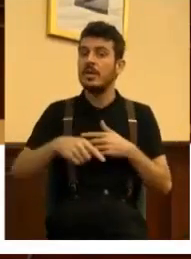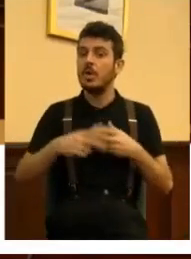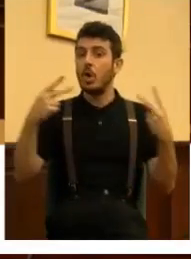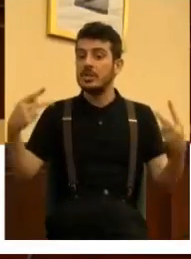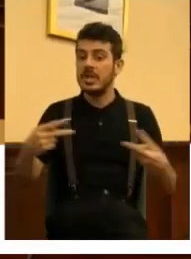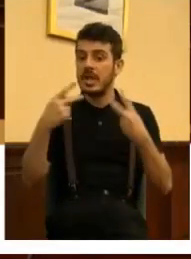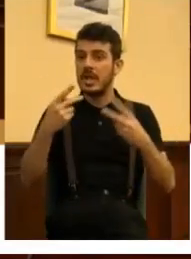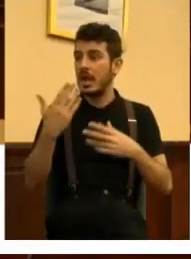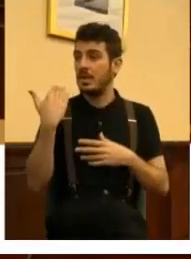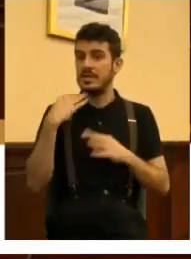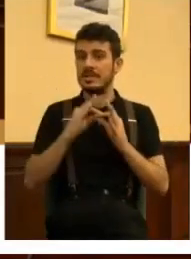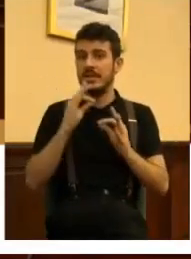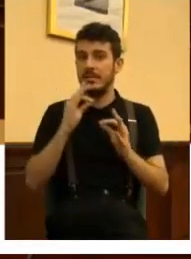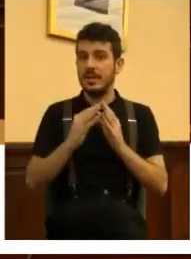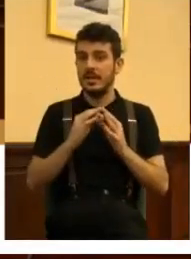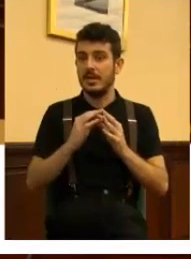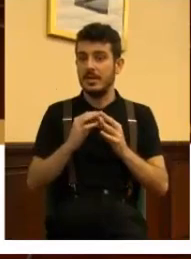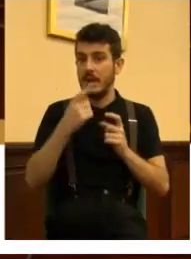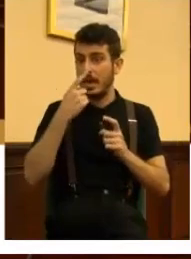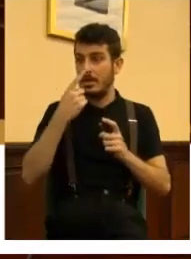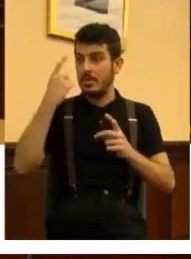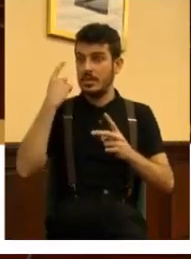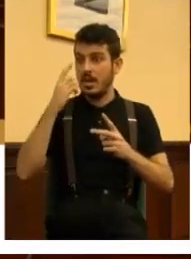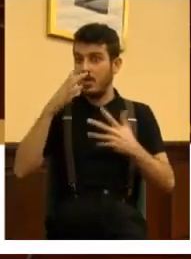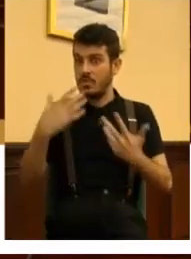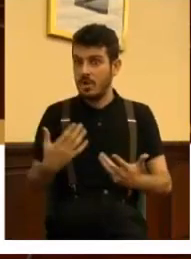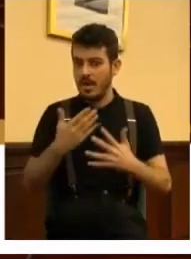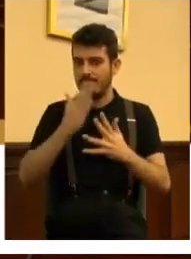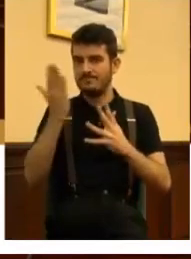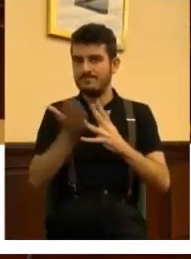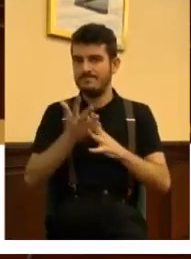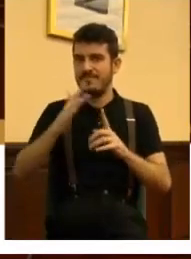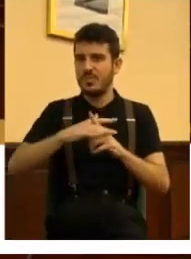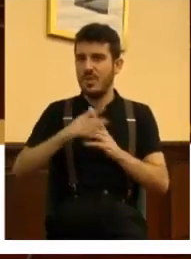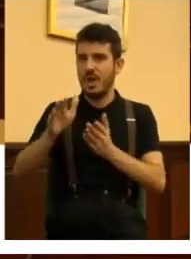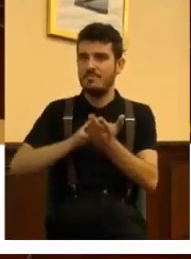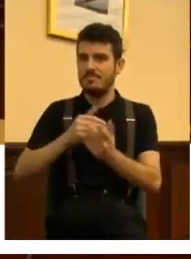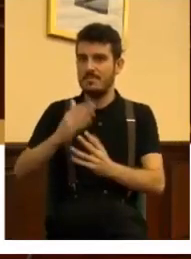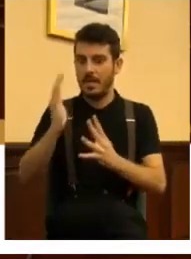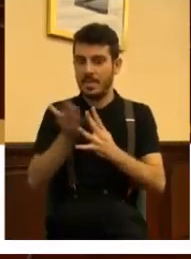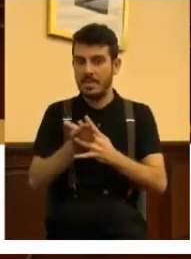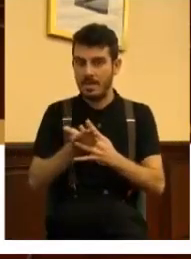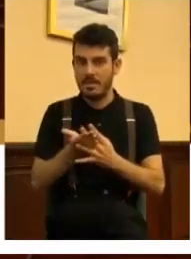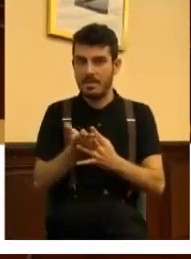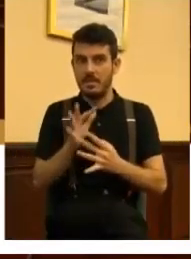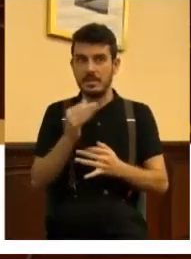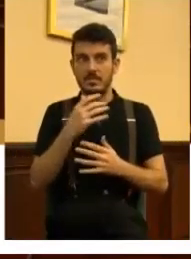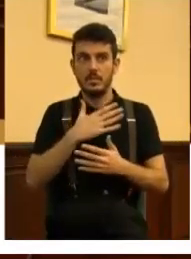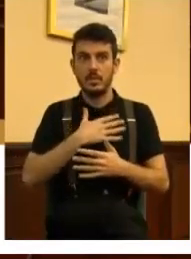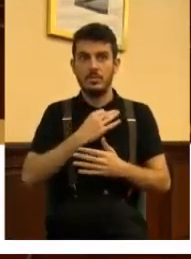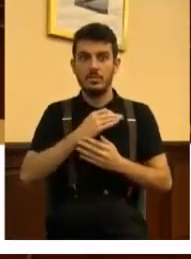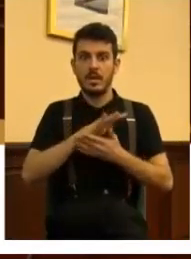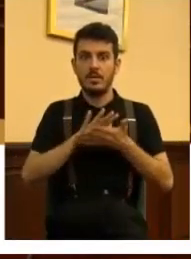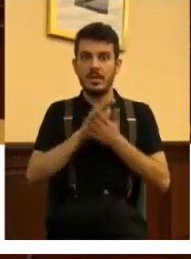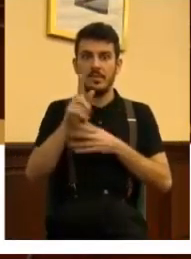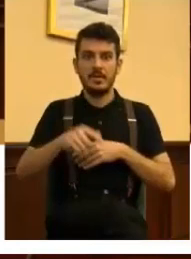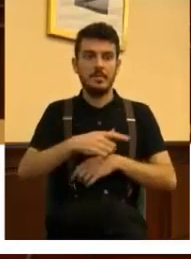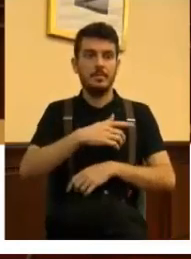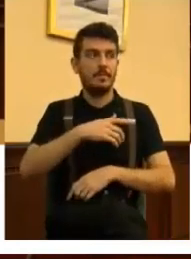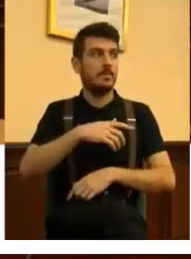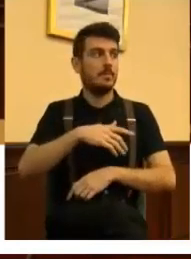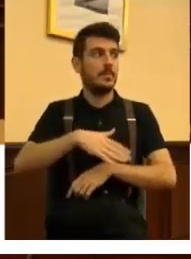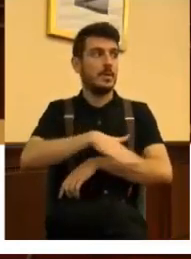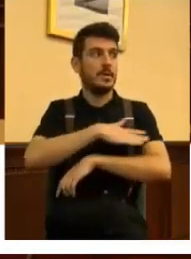facturó en septiembre cerca de la mitad que el año anterior y podemos acabar con el presidente del Gobierno,